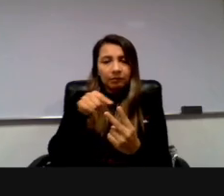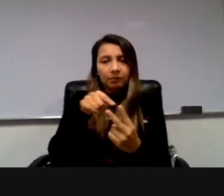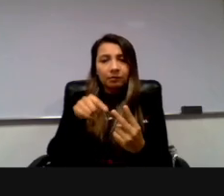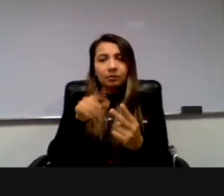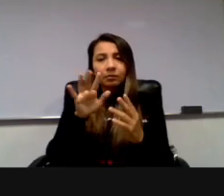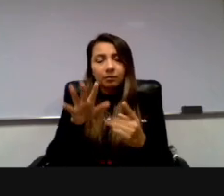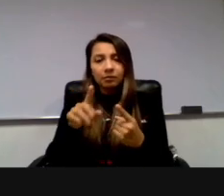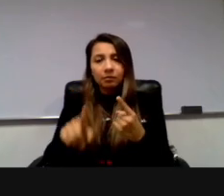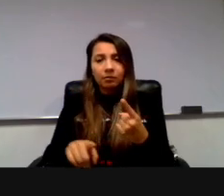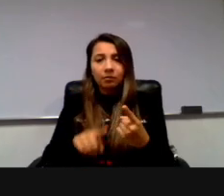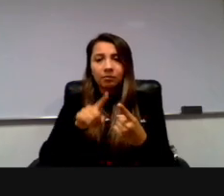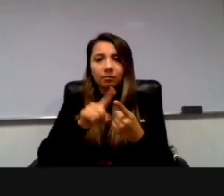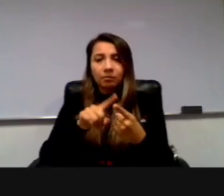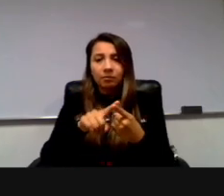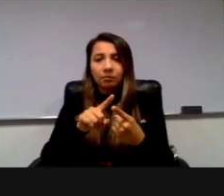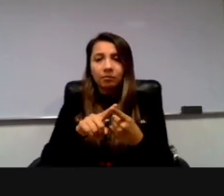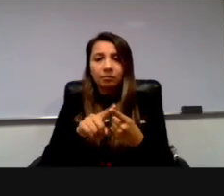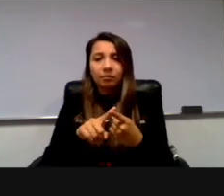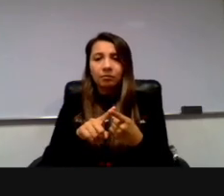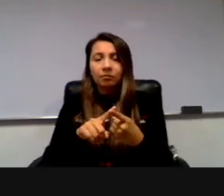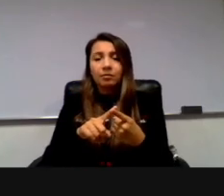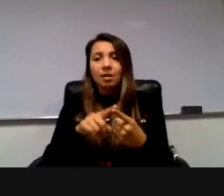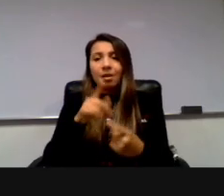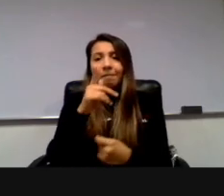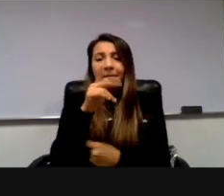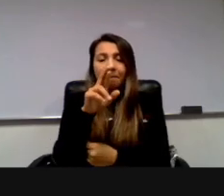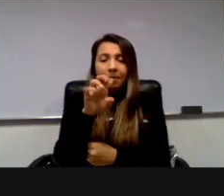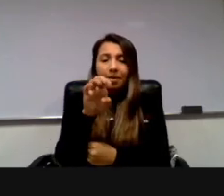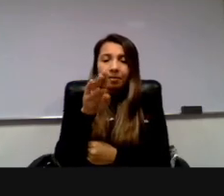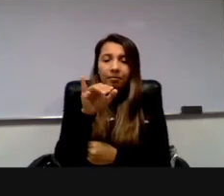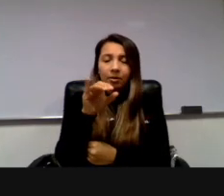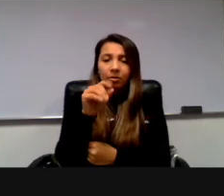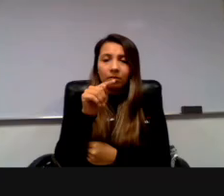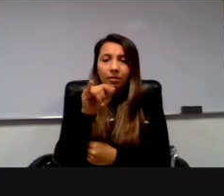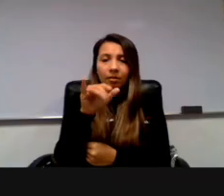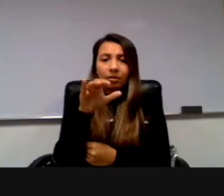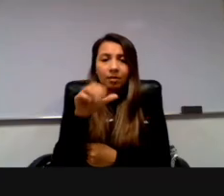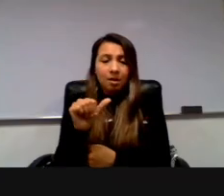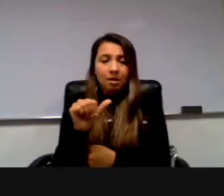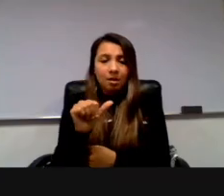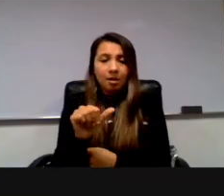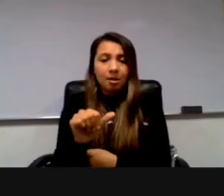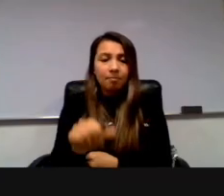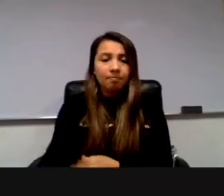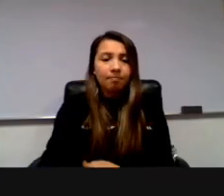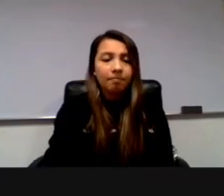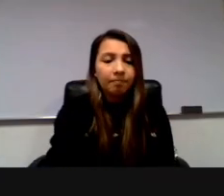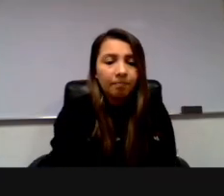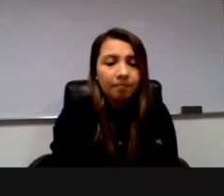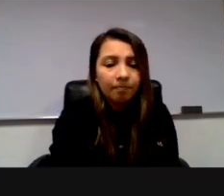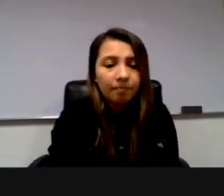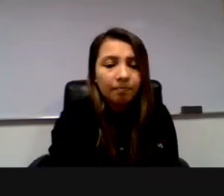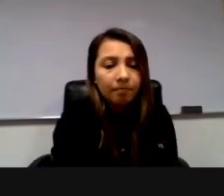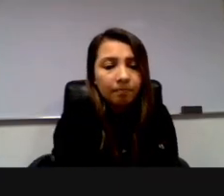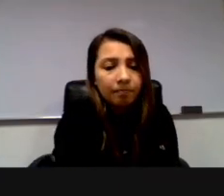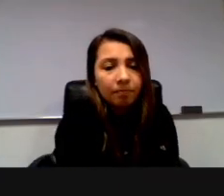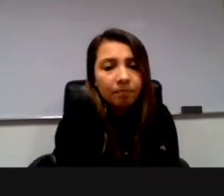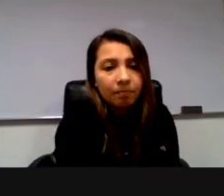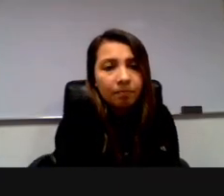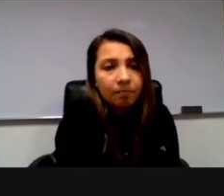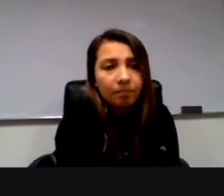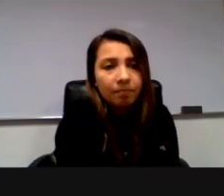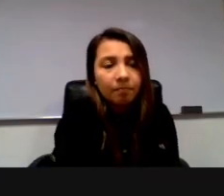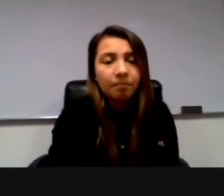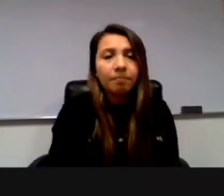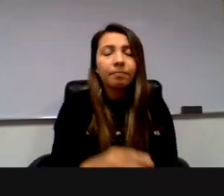Un lado es la aproximación desde la química prebiótica, para tratar de entender cómo esta química dio origen a los seres vivos,